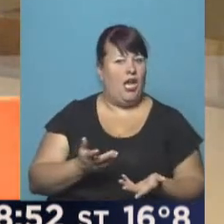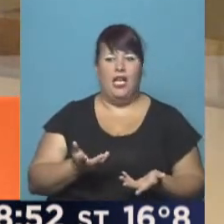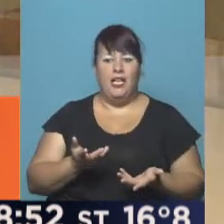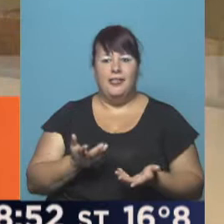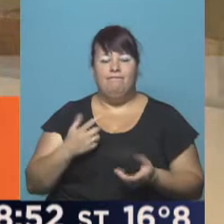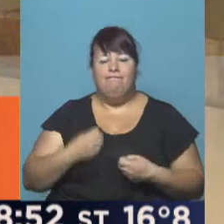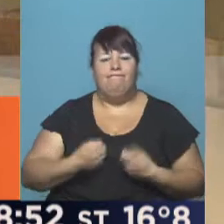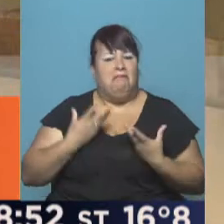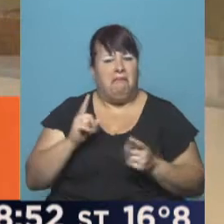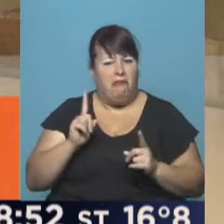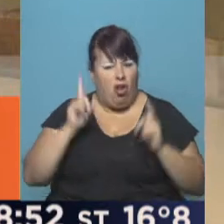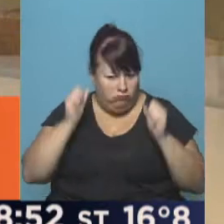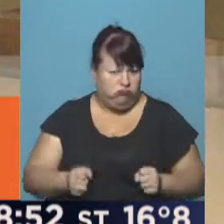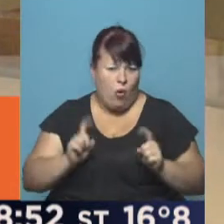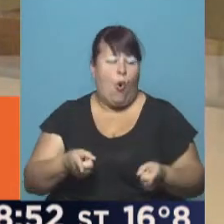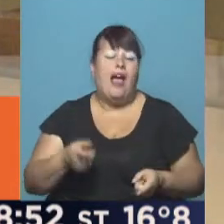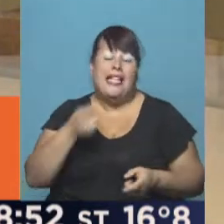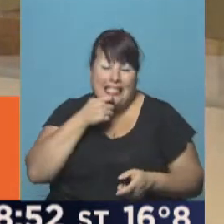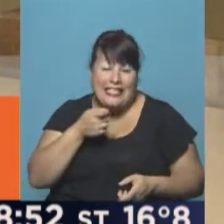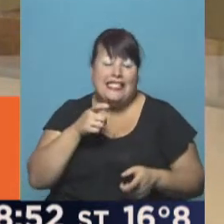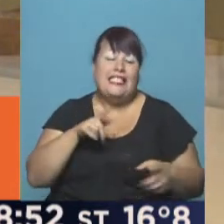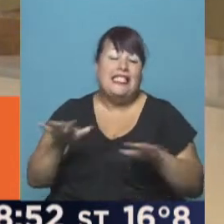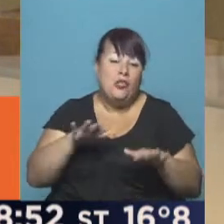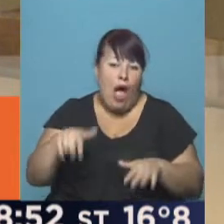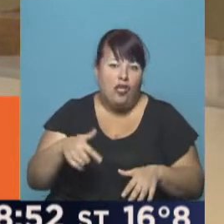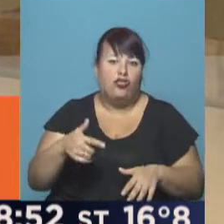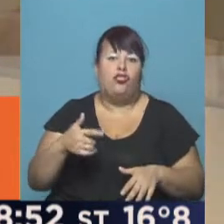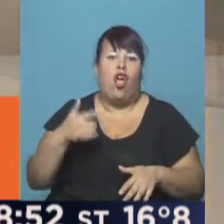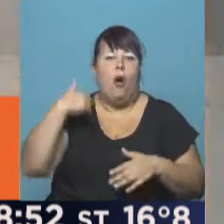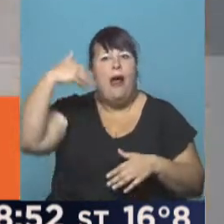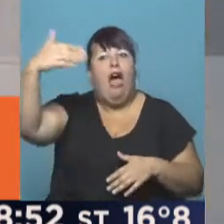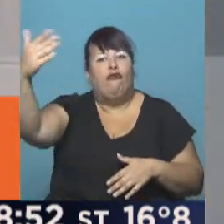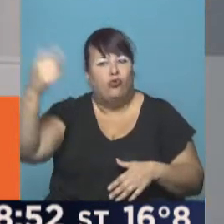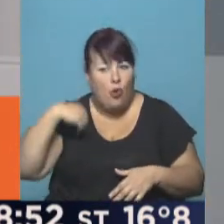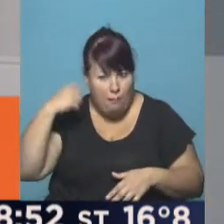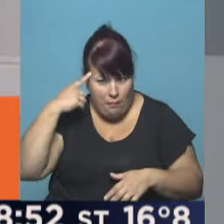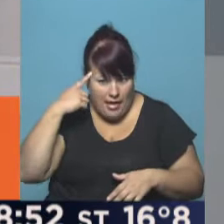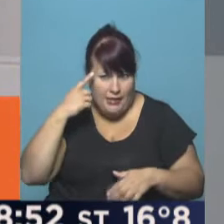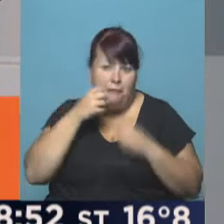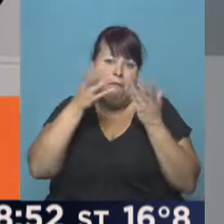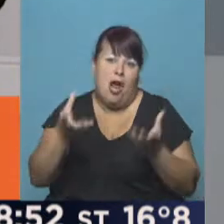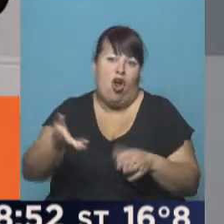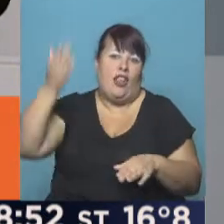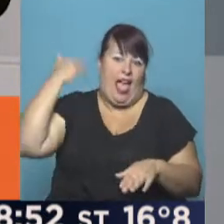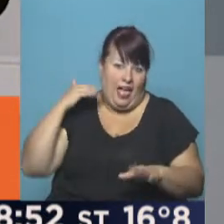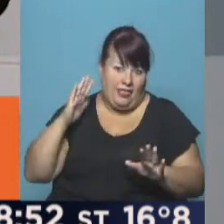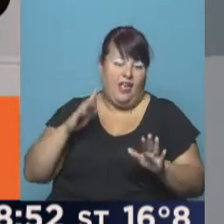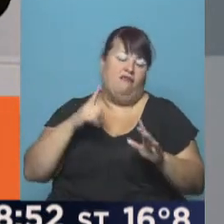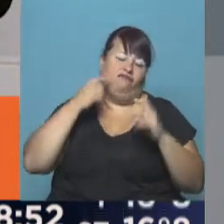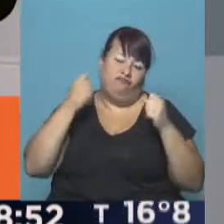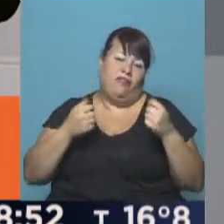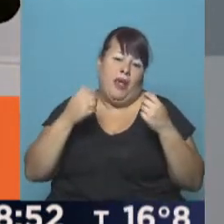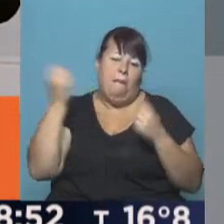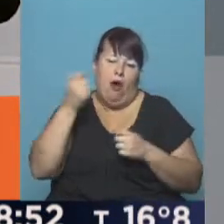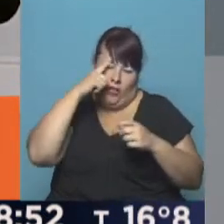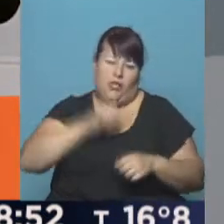nos inspiró temor si el panorama de proyección que teníamos era muchísimo mejor que el anterior. Entonces, valía la pena